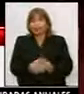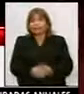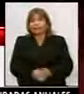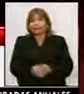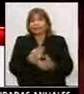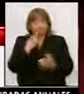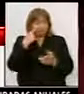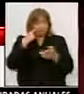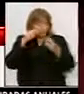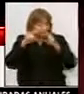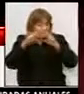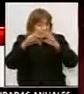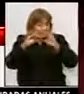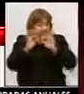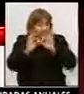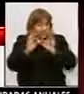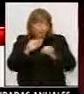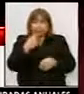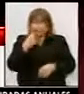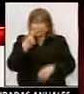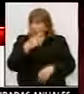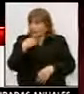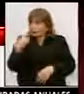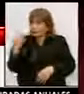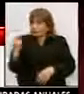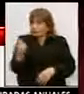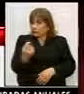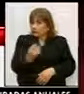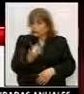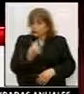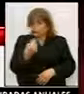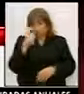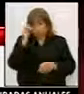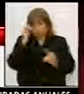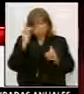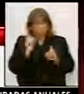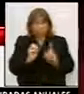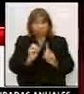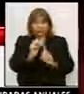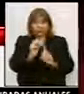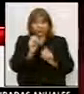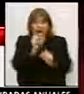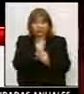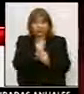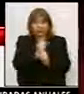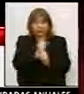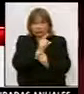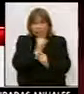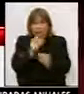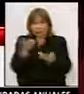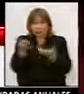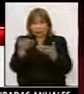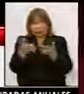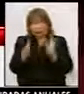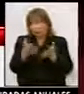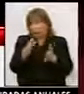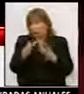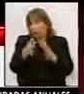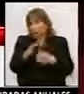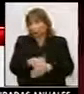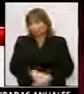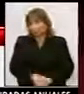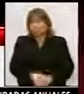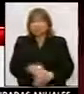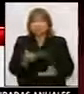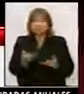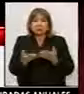debe sintetizar lo que todos han dicho ahora, y debe ser eso el objetivo de su trabajo, para que no nos traiga un trabajo a media caña, con